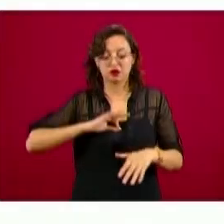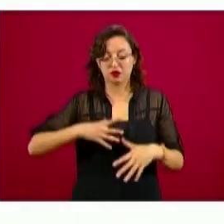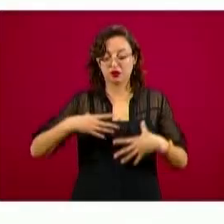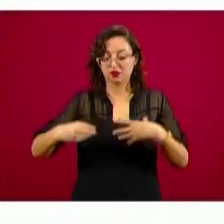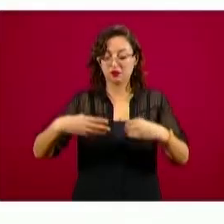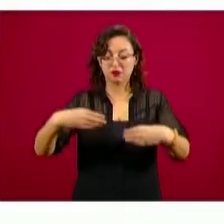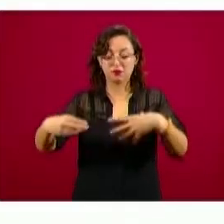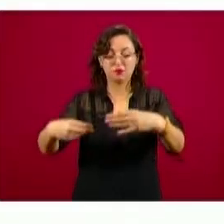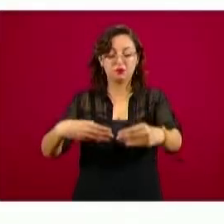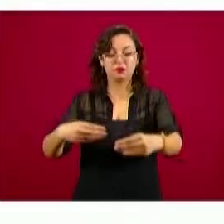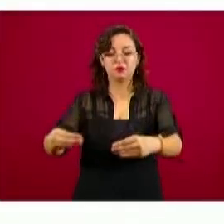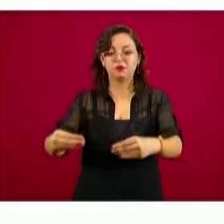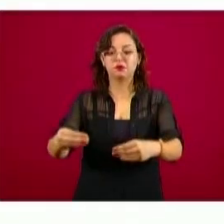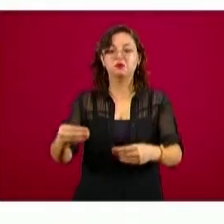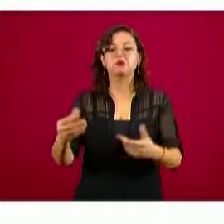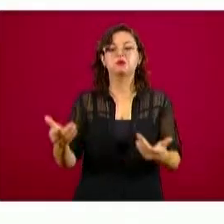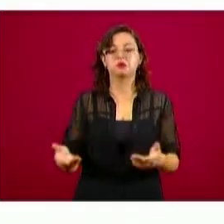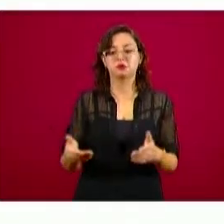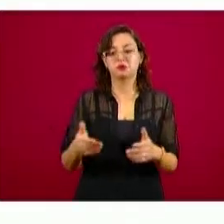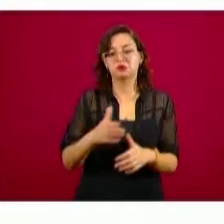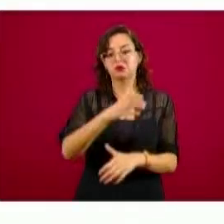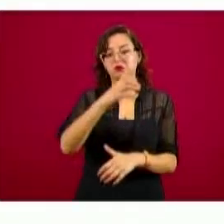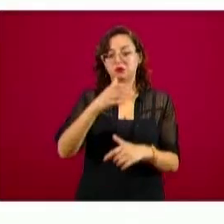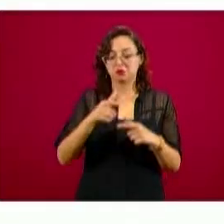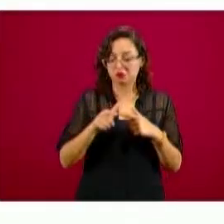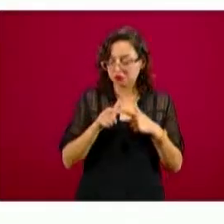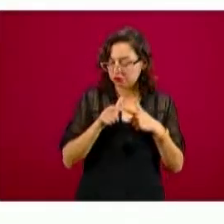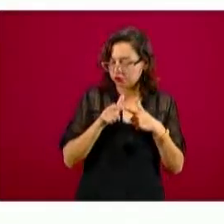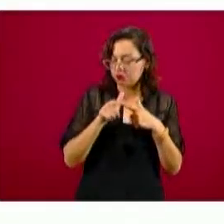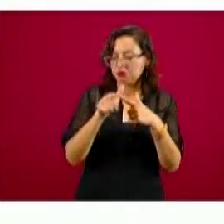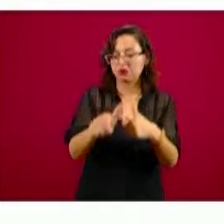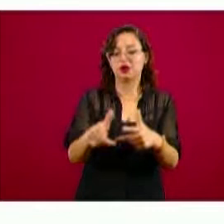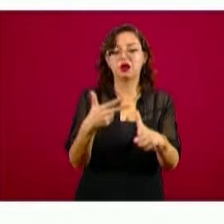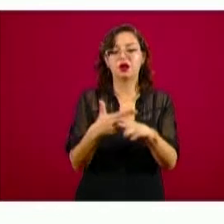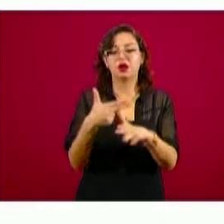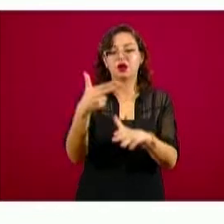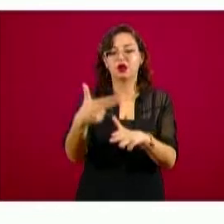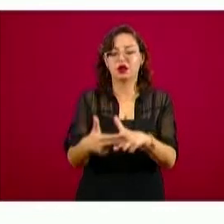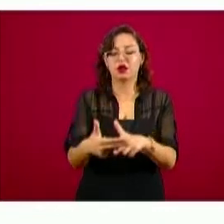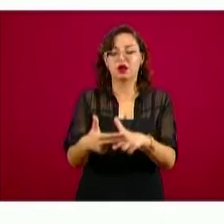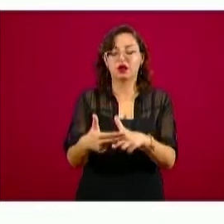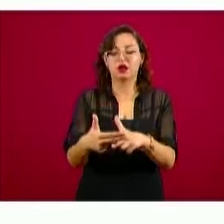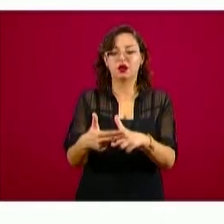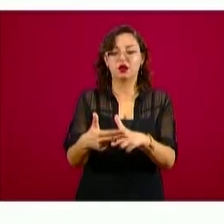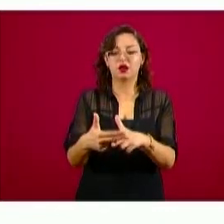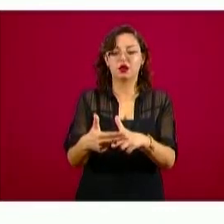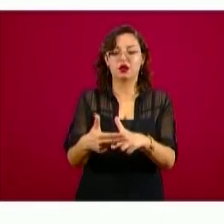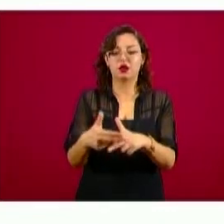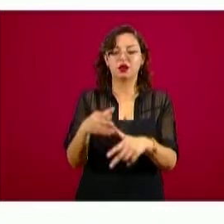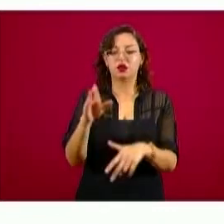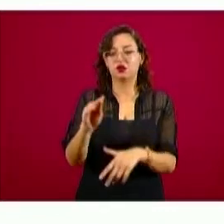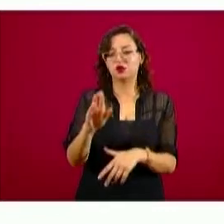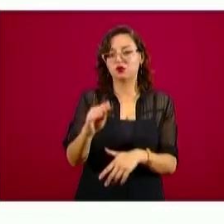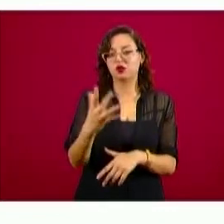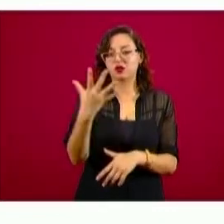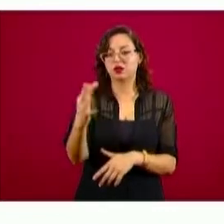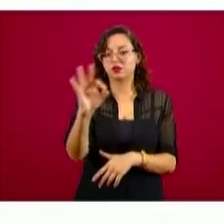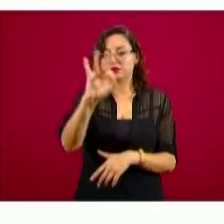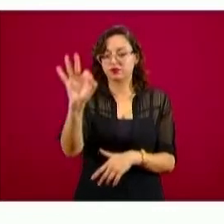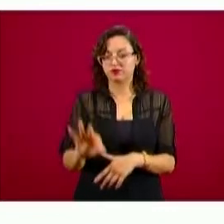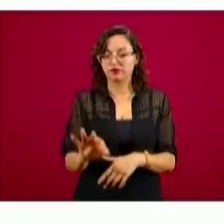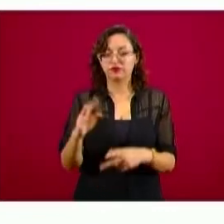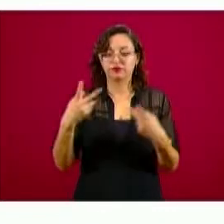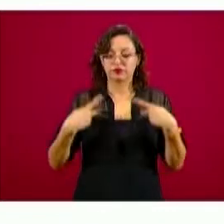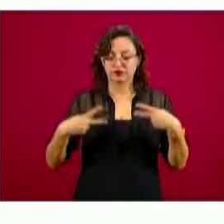primer ciclo de la epidemia se puede proyectar que se extendería hasta agotar cerca del 95% de los casos